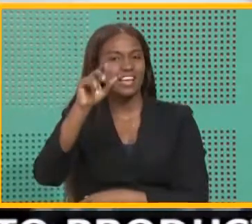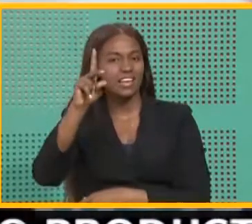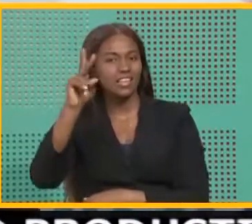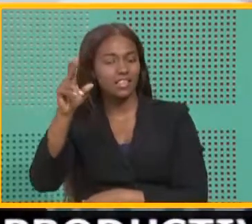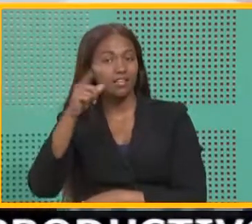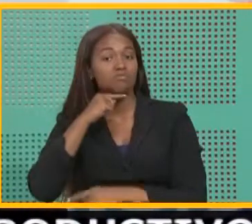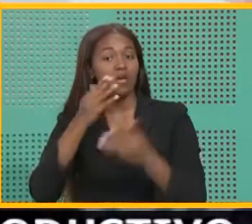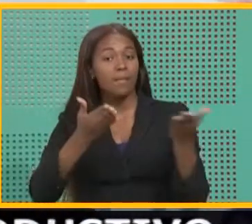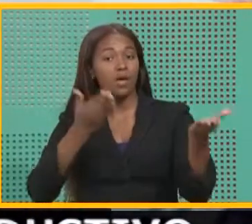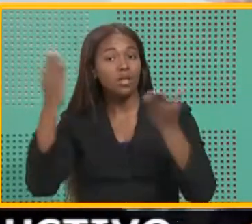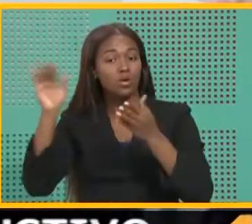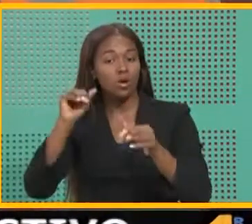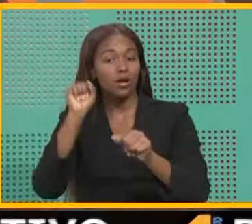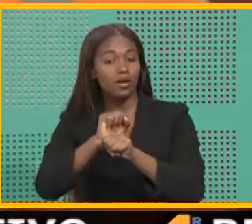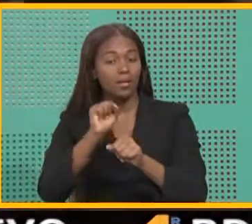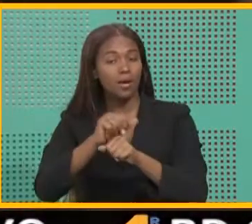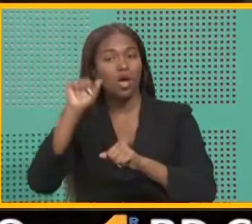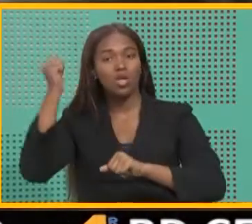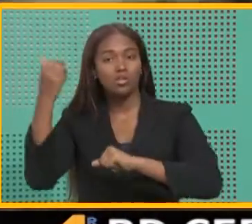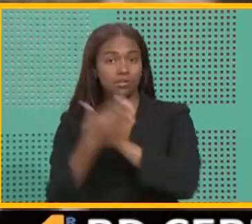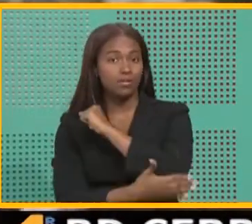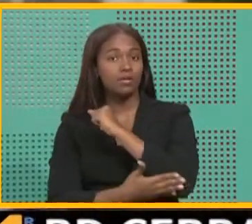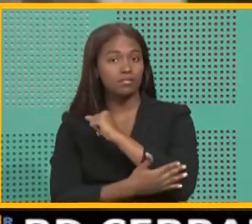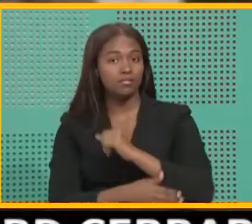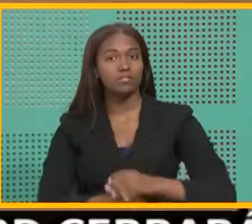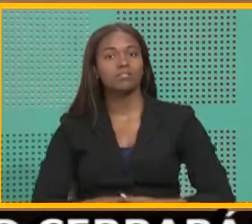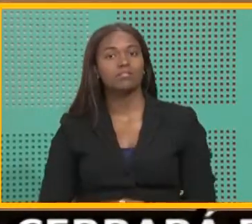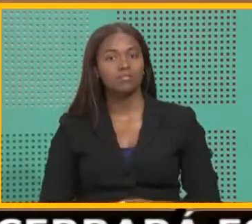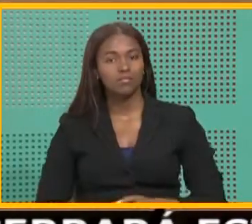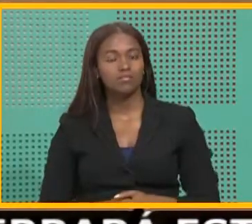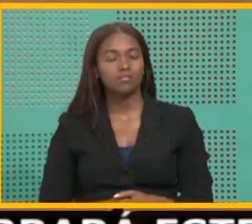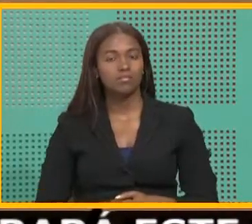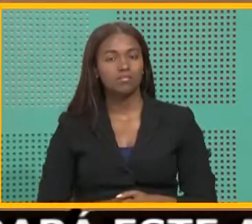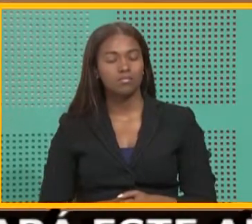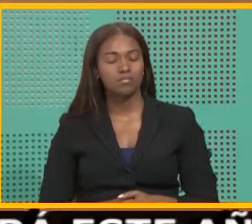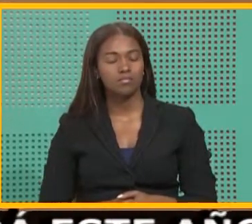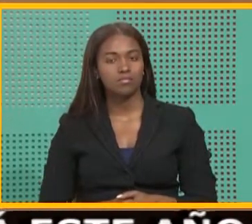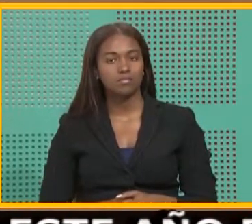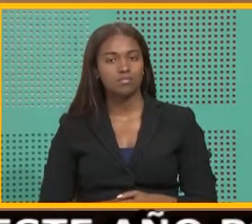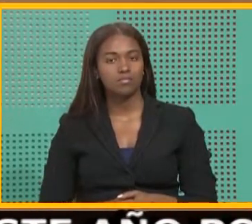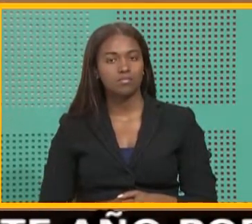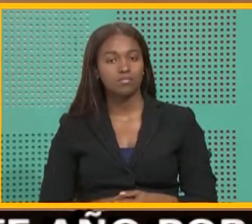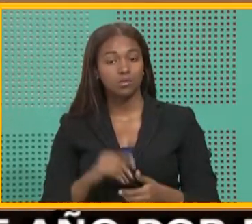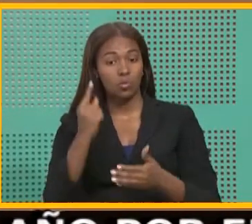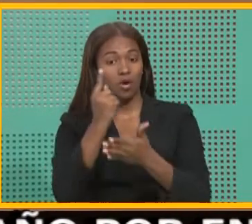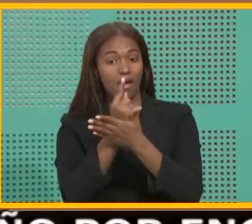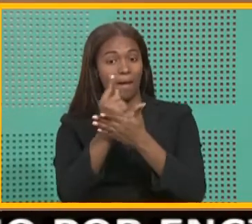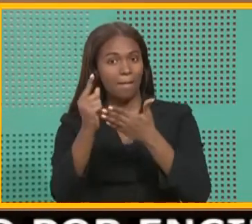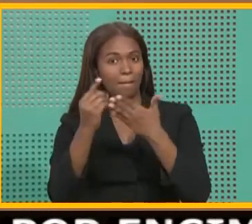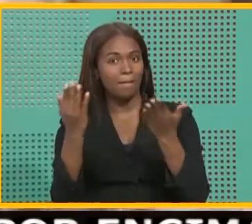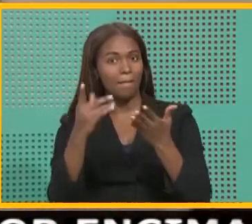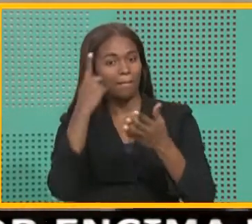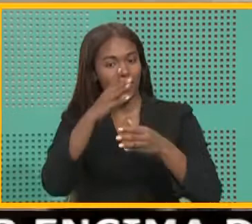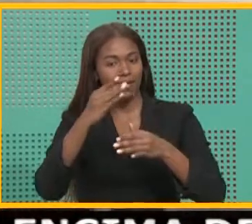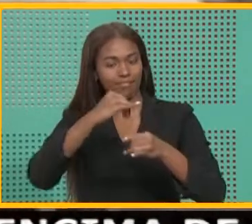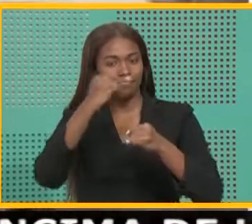es exportación y atracción de inversión extranjera. a menos de una semana para el vencimiento del plazo otorgado por